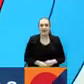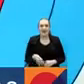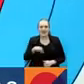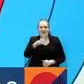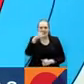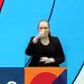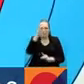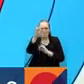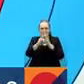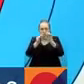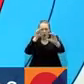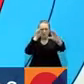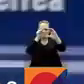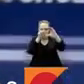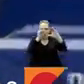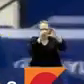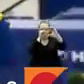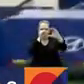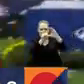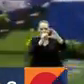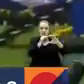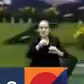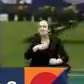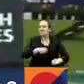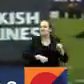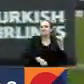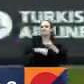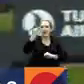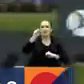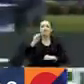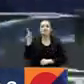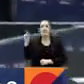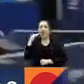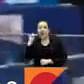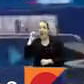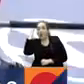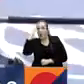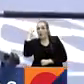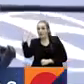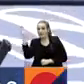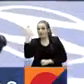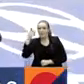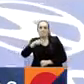López consiguió su 6º título mundial, derrotando a la eslovena Toya Ellison,